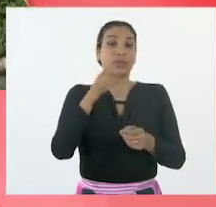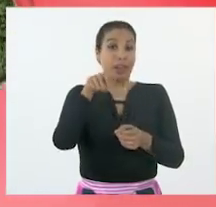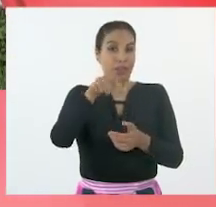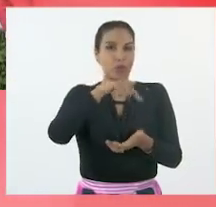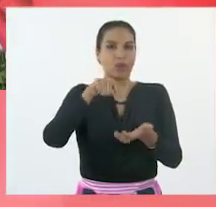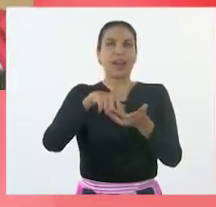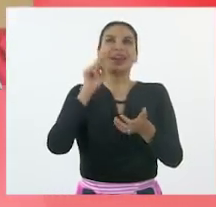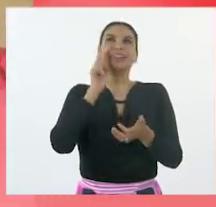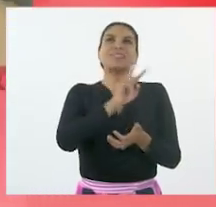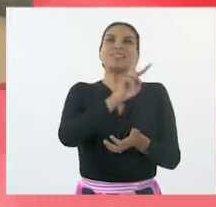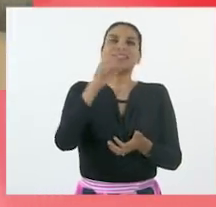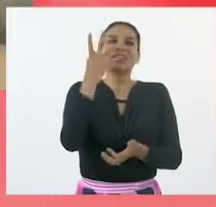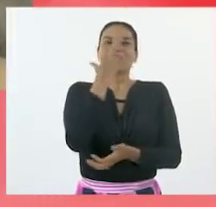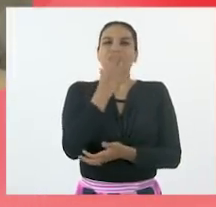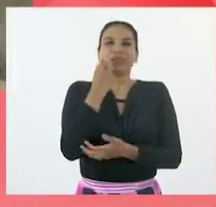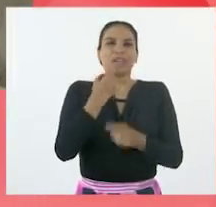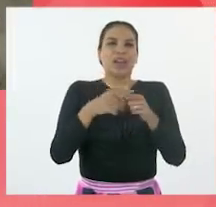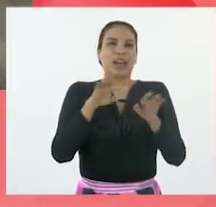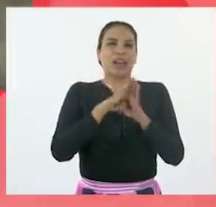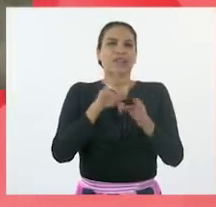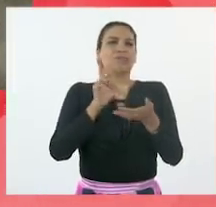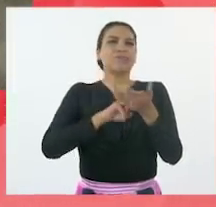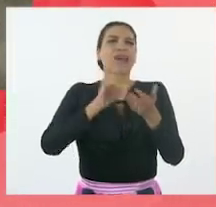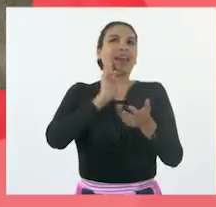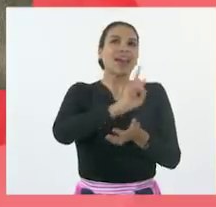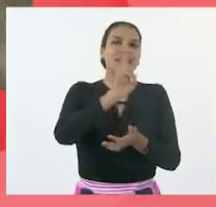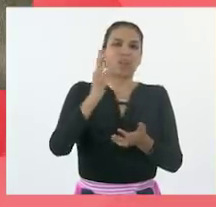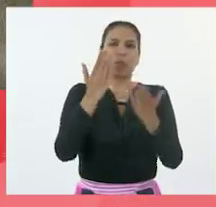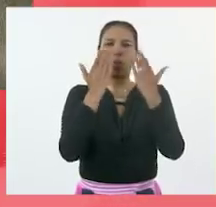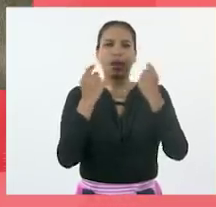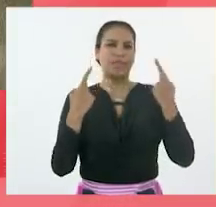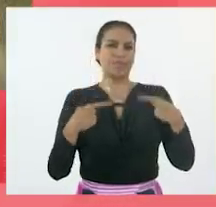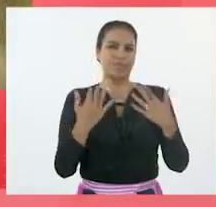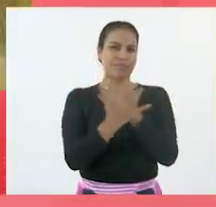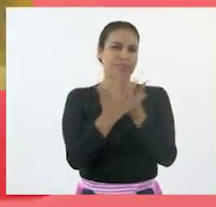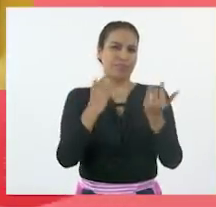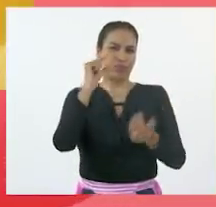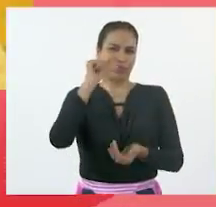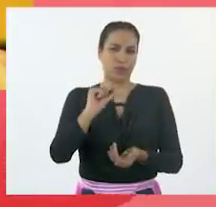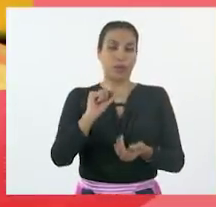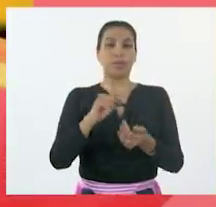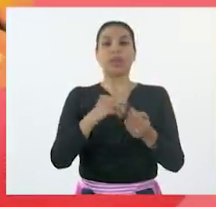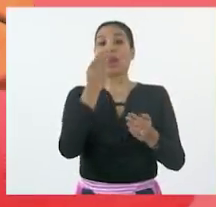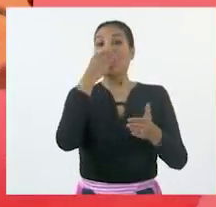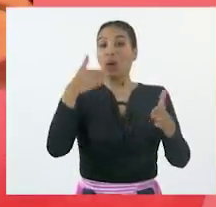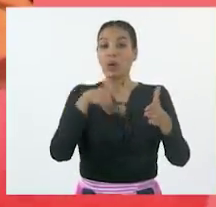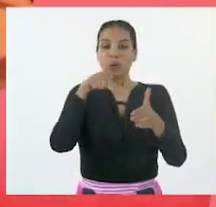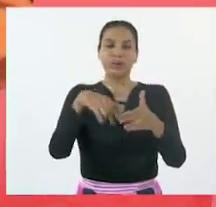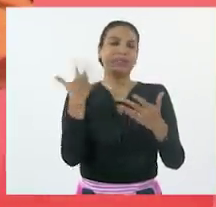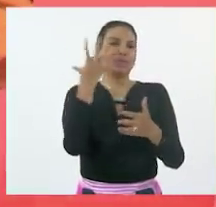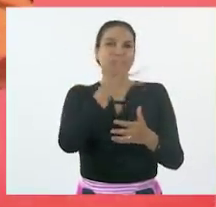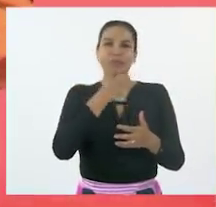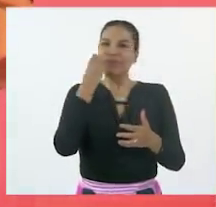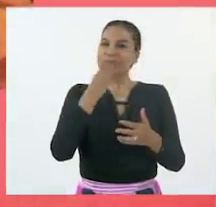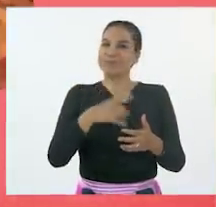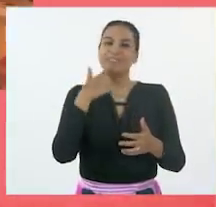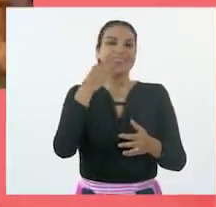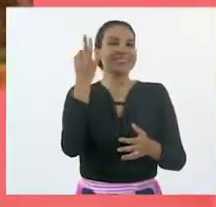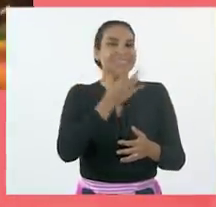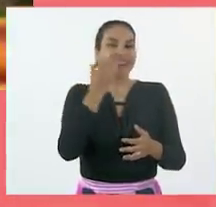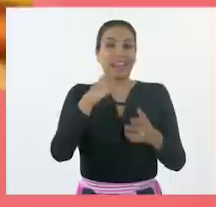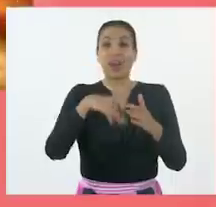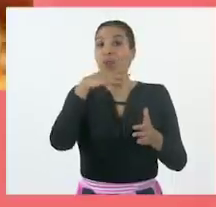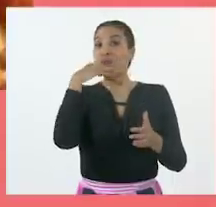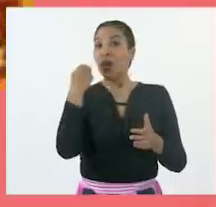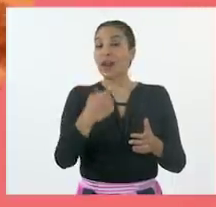se respira verde y con muy poca interrupción de presencia humana. La gastronomía es un verdadero manjar, como el